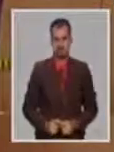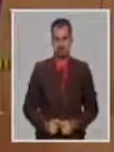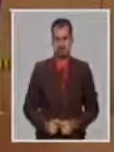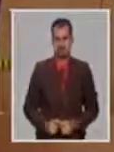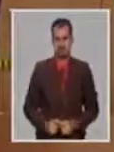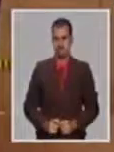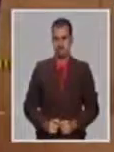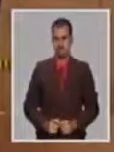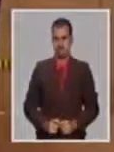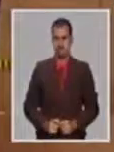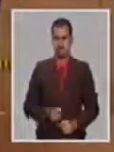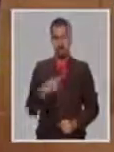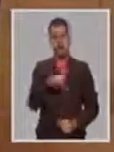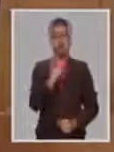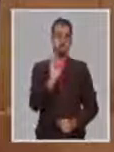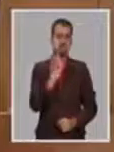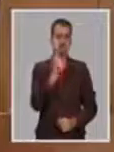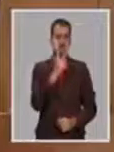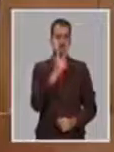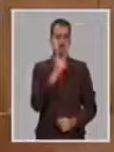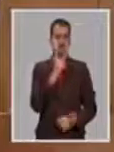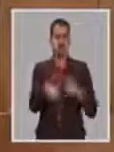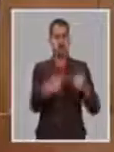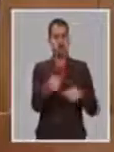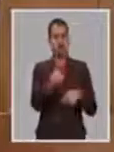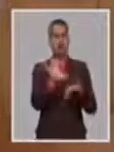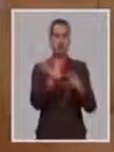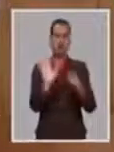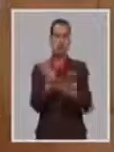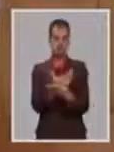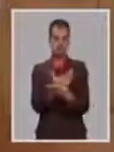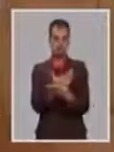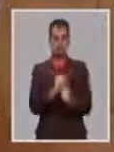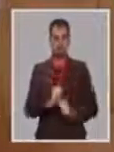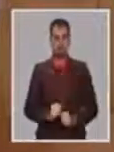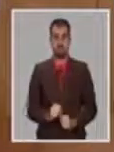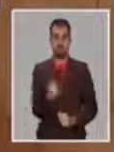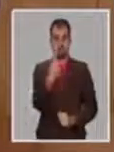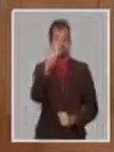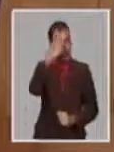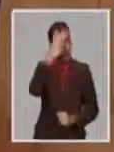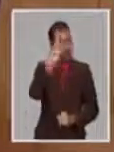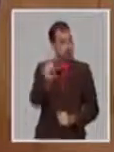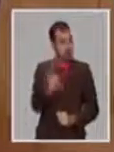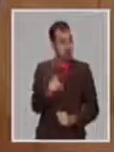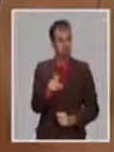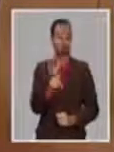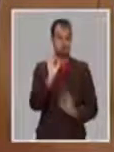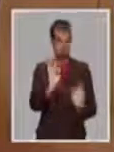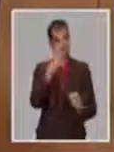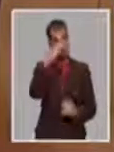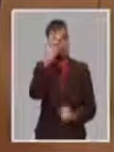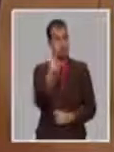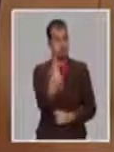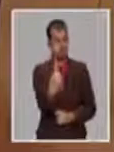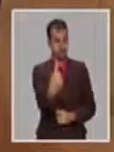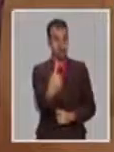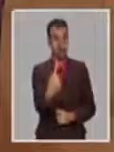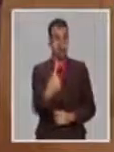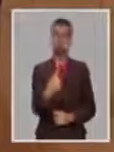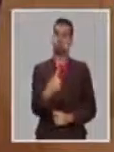lung cancer therapy vaccine? Is it only from Cuba? Only from Cuba, yes,